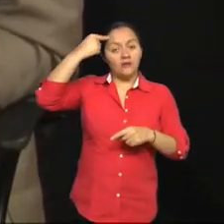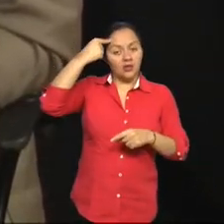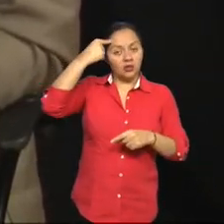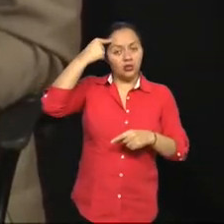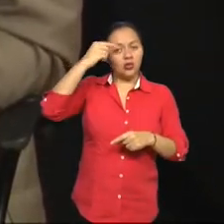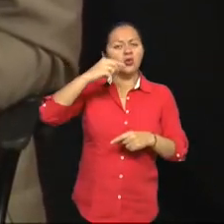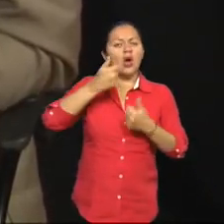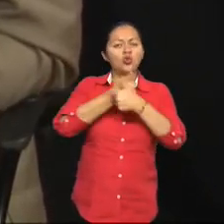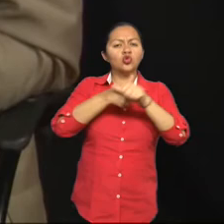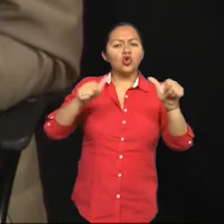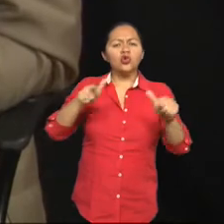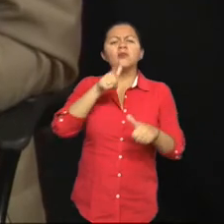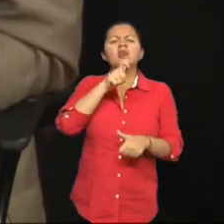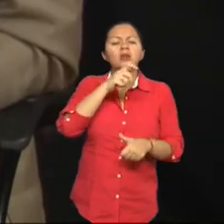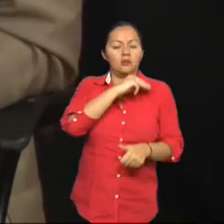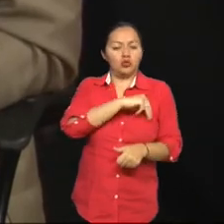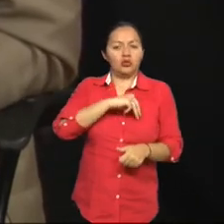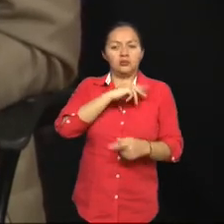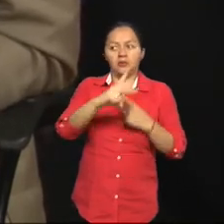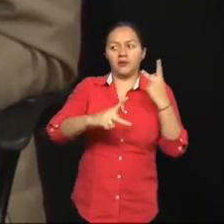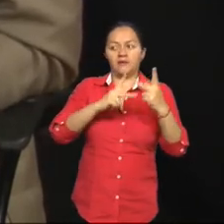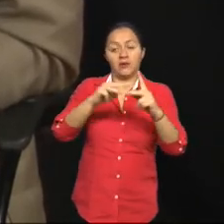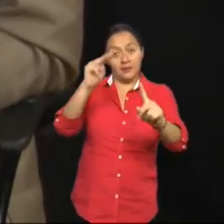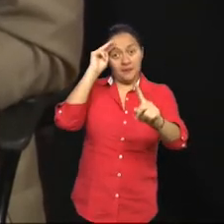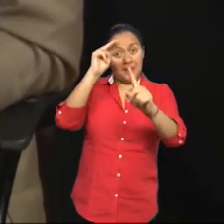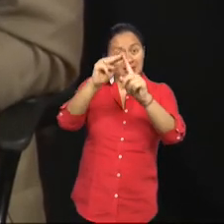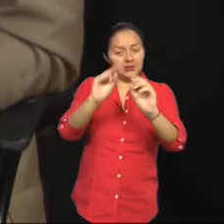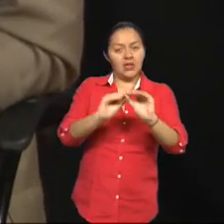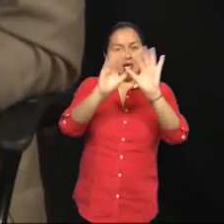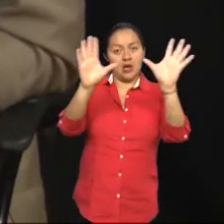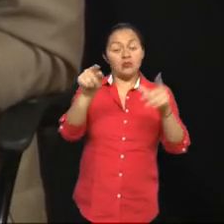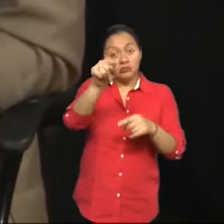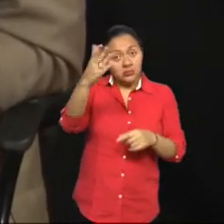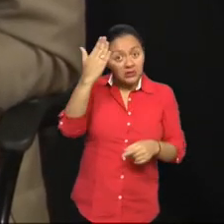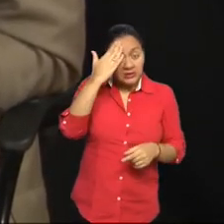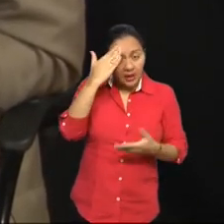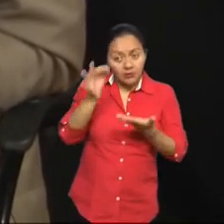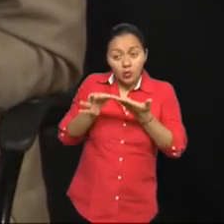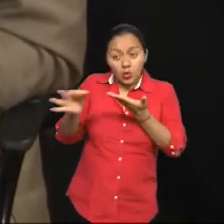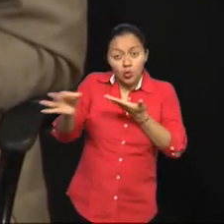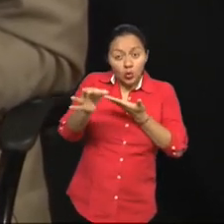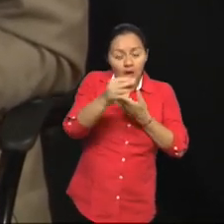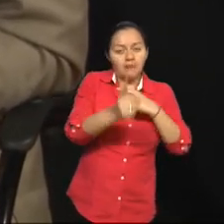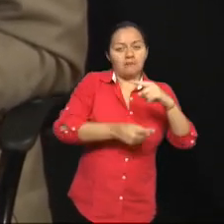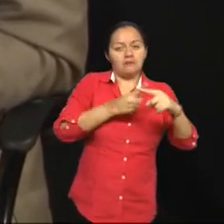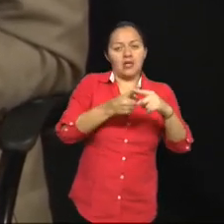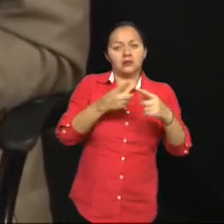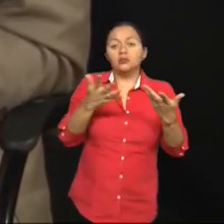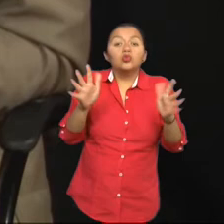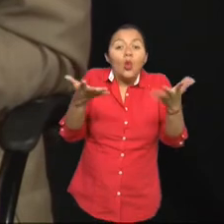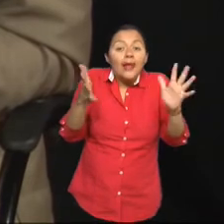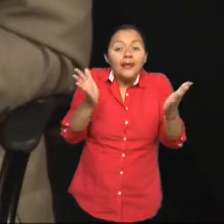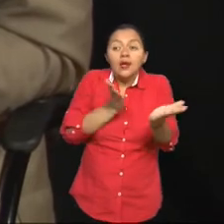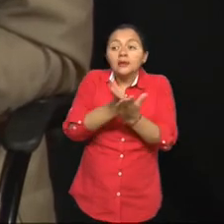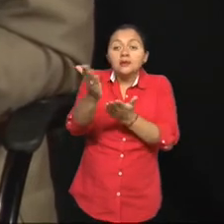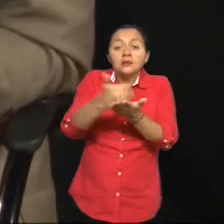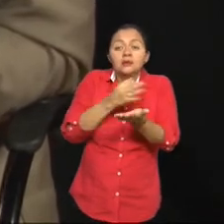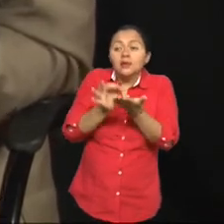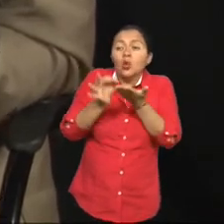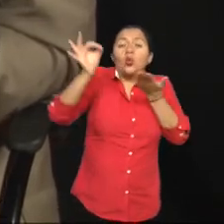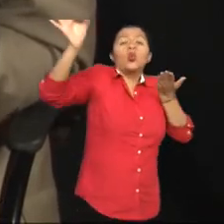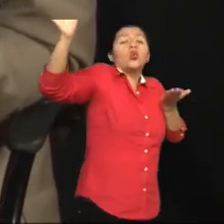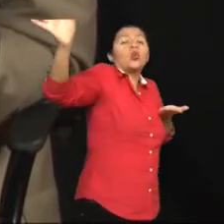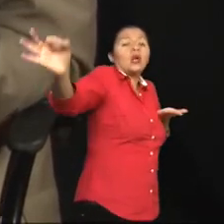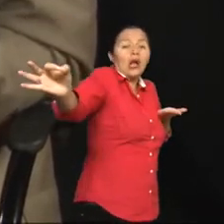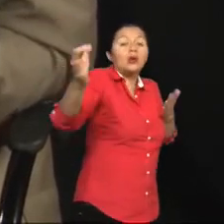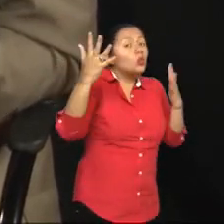para que este mensaje llegue a todos lados. Sabemos que en la parte rural es donde existen estos jóvenes que no han tenido acceso a